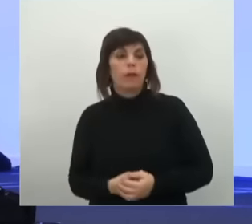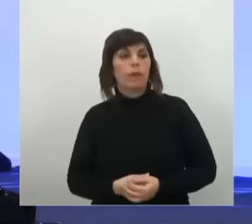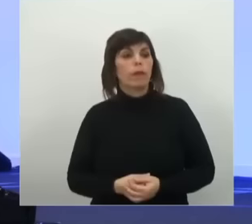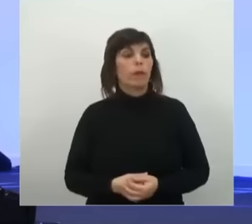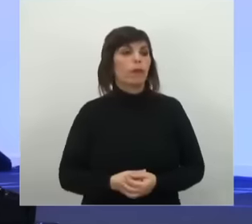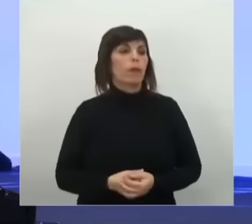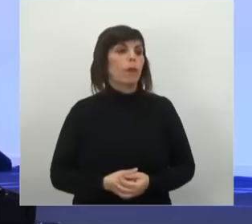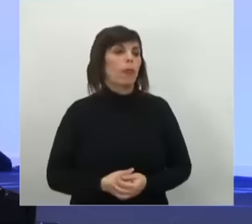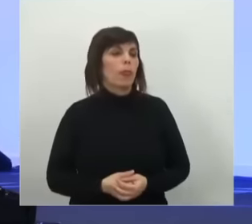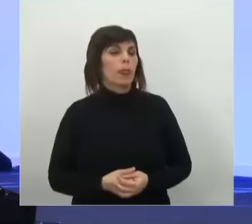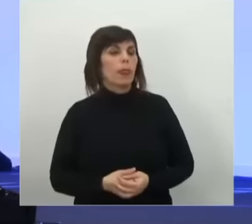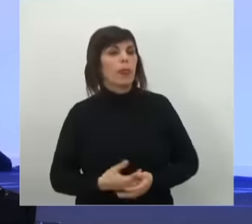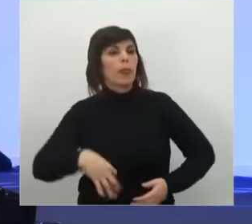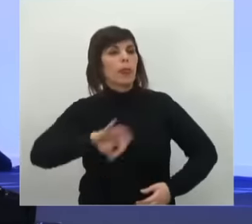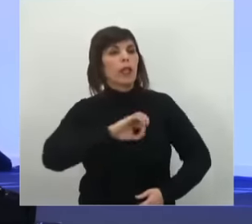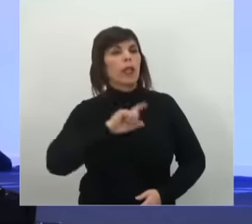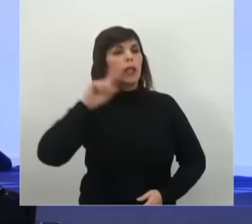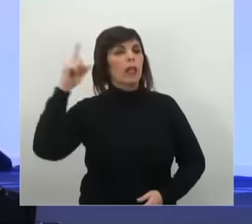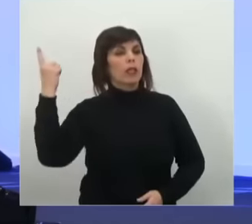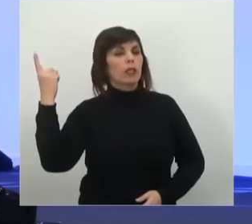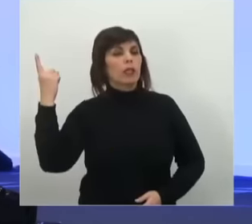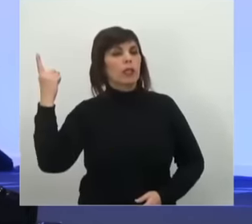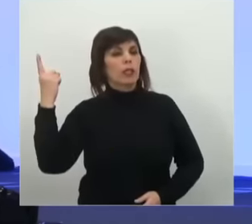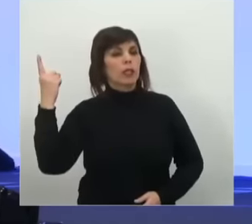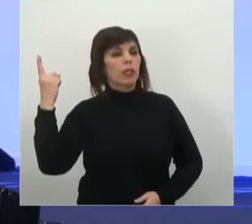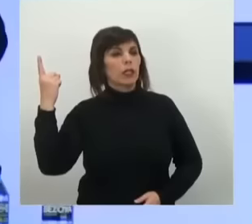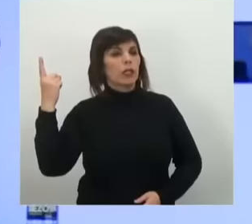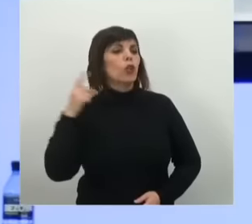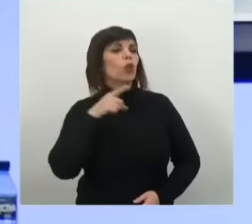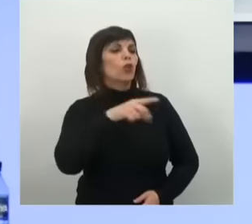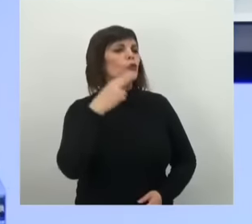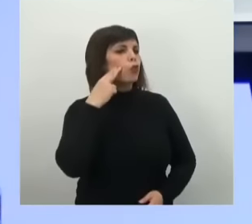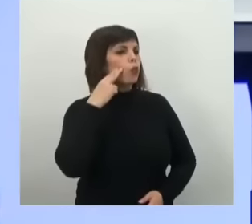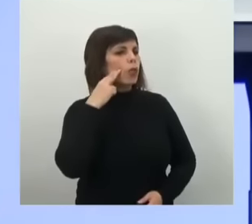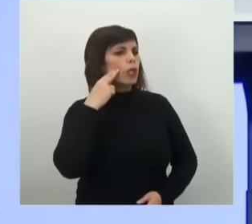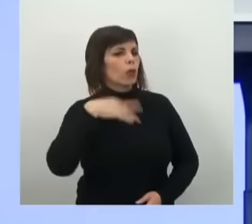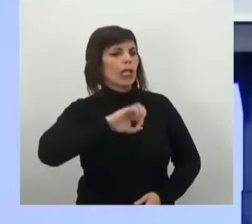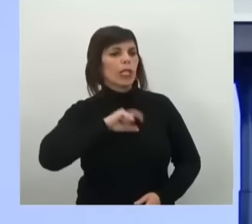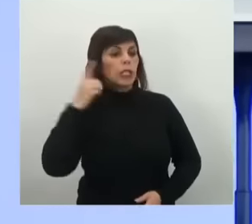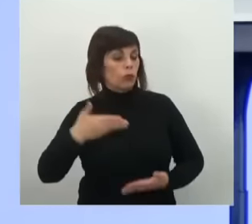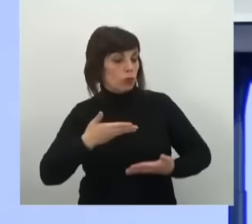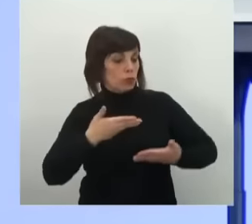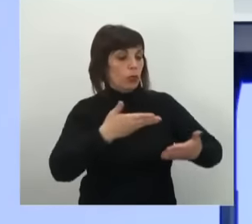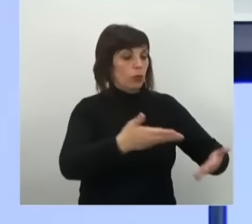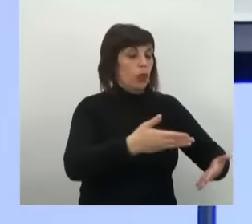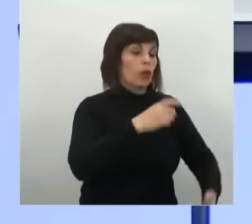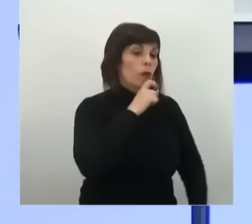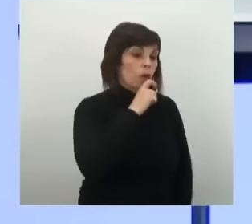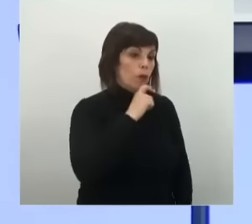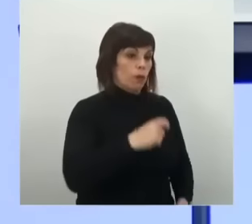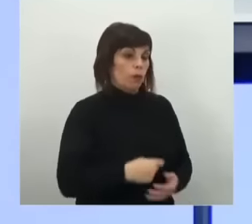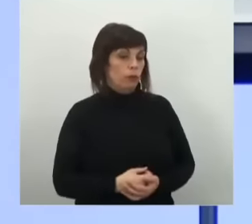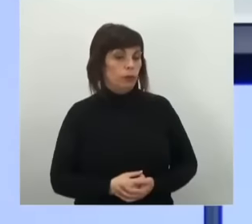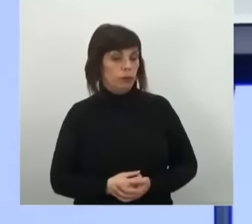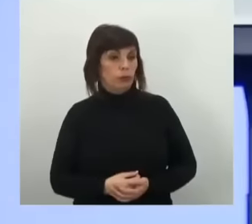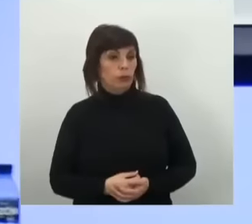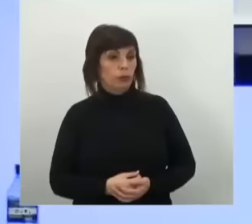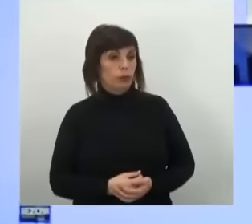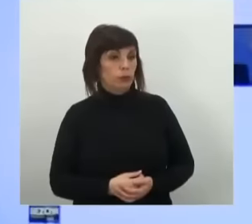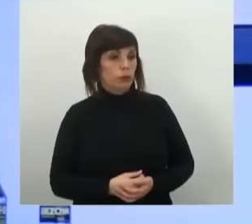señor te va a ayudar a que tú enfrentes tu miedo lo va a hacer de una